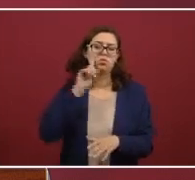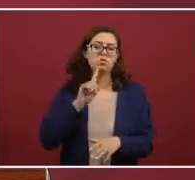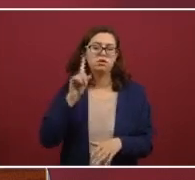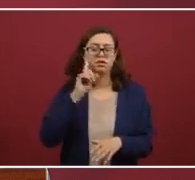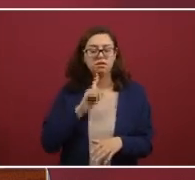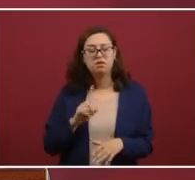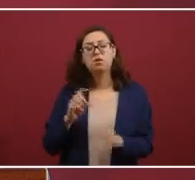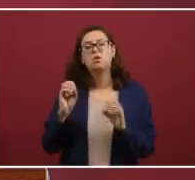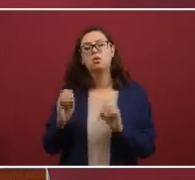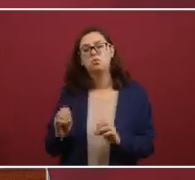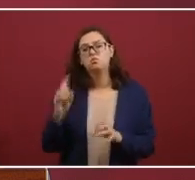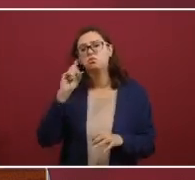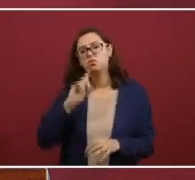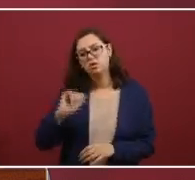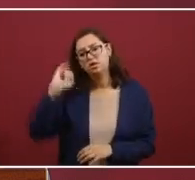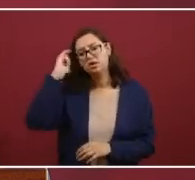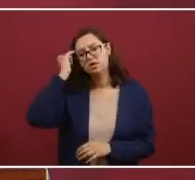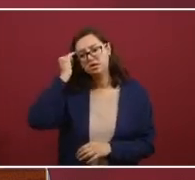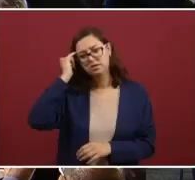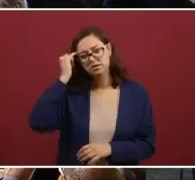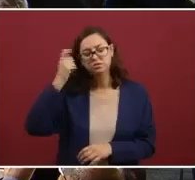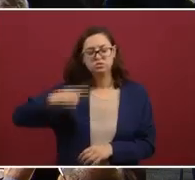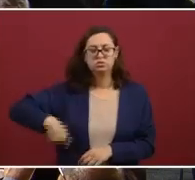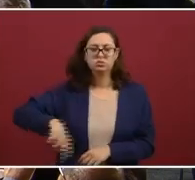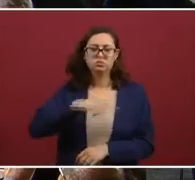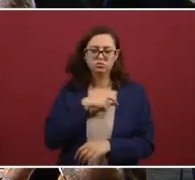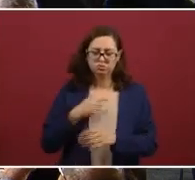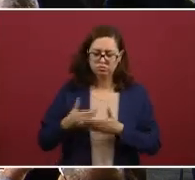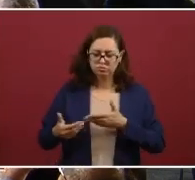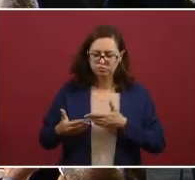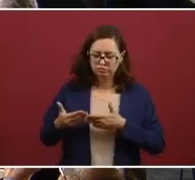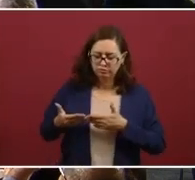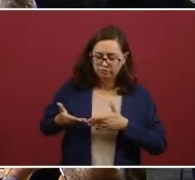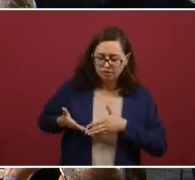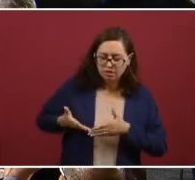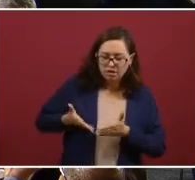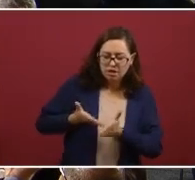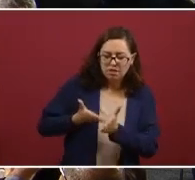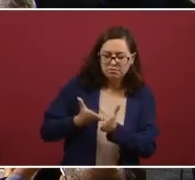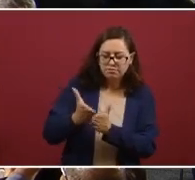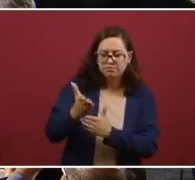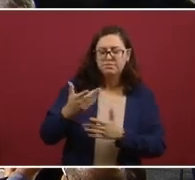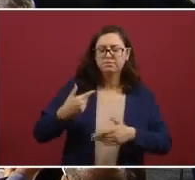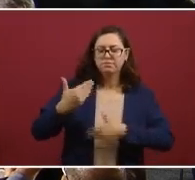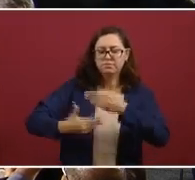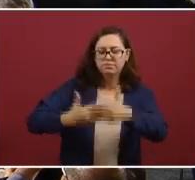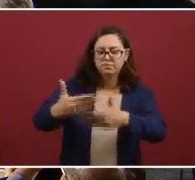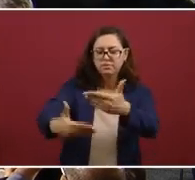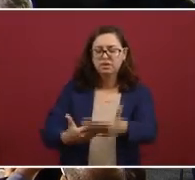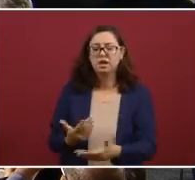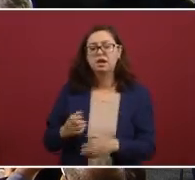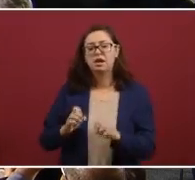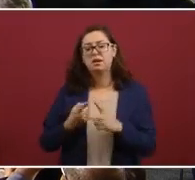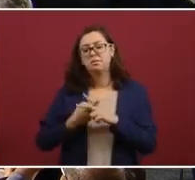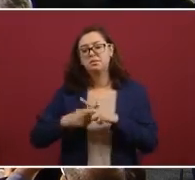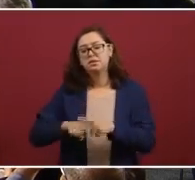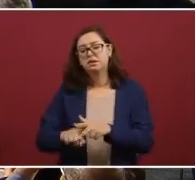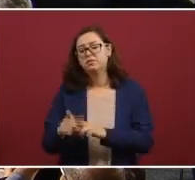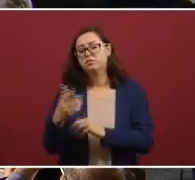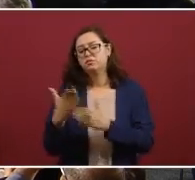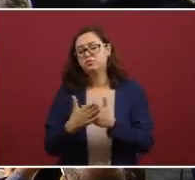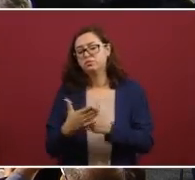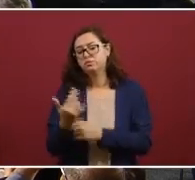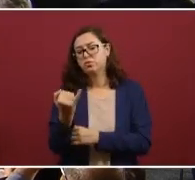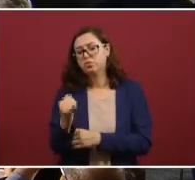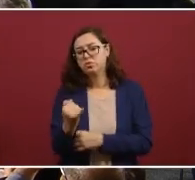Queremos construir nuestra ruta a seguir y por ello en julio iniciaremos los diálogos en las 32 entidades